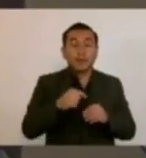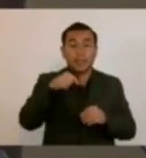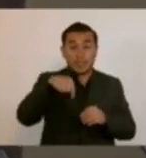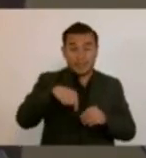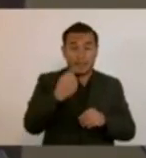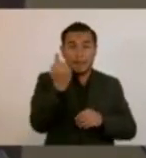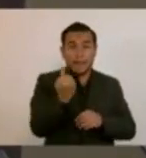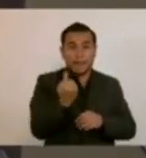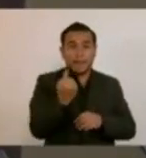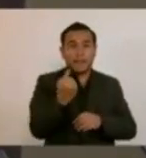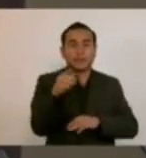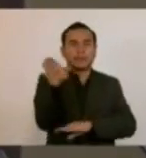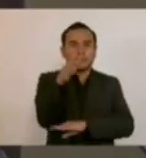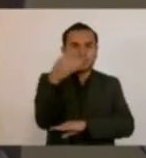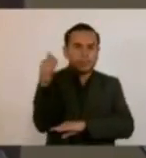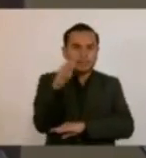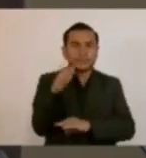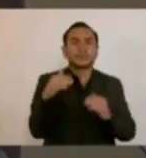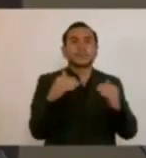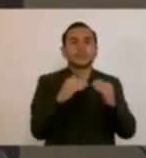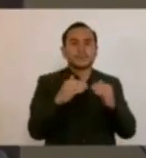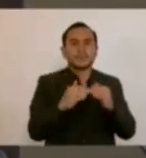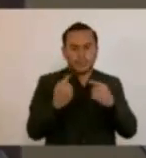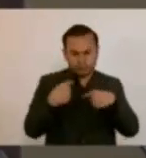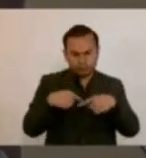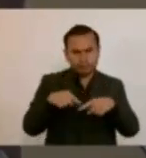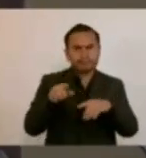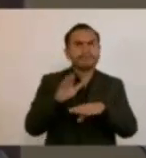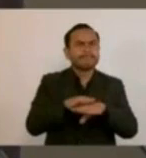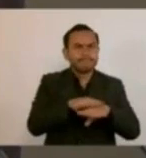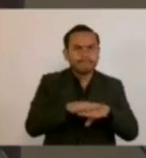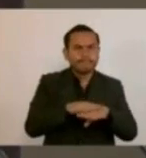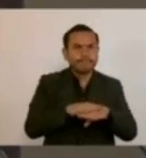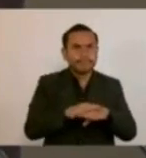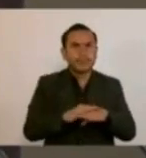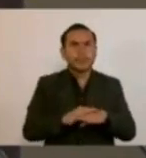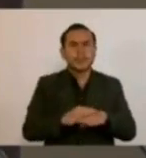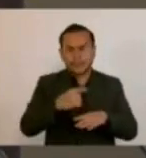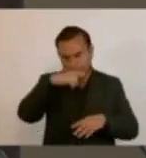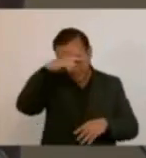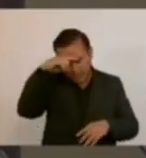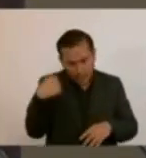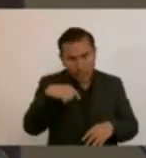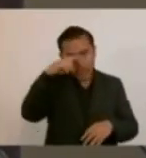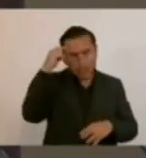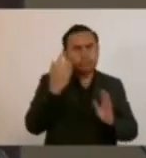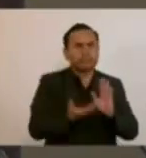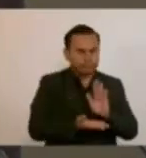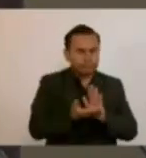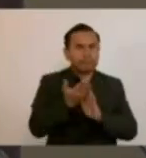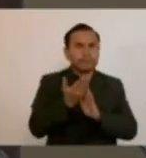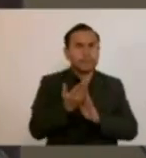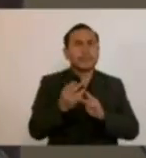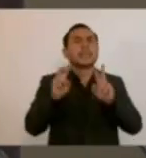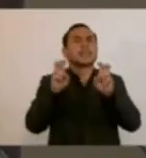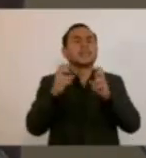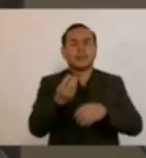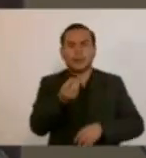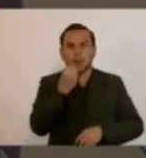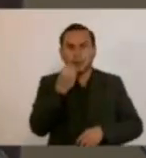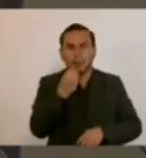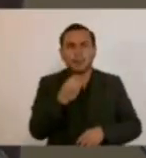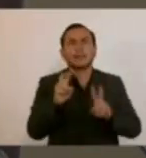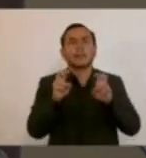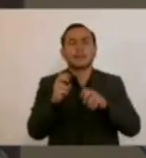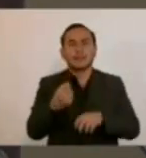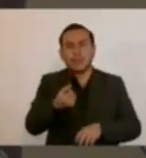Salvador. Quiero exhortarlos a continuar la producción e incluso a aumentarla, tanto en alimentos como en